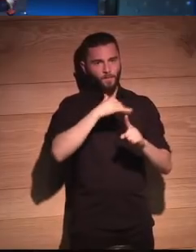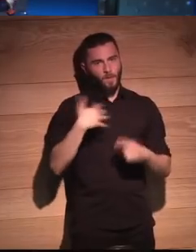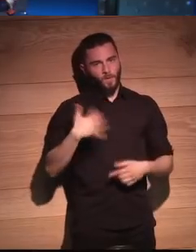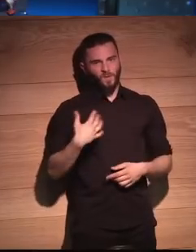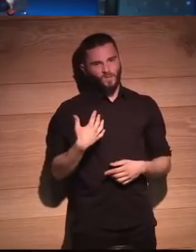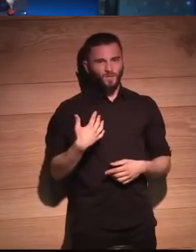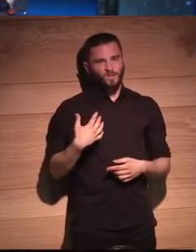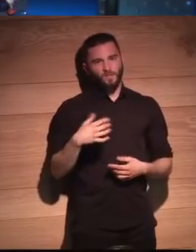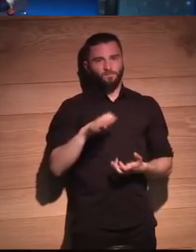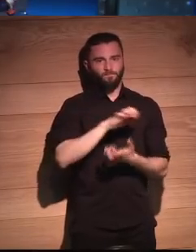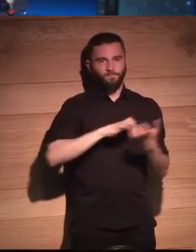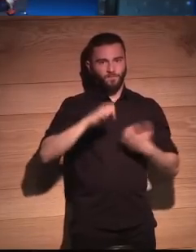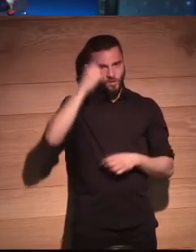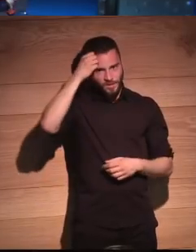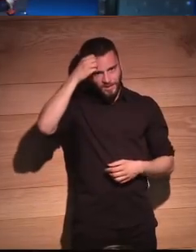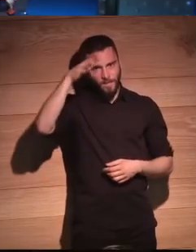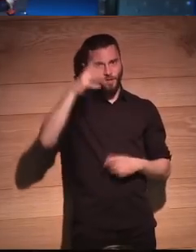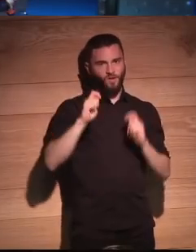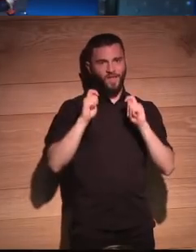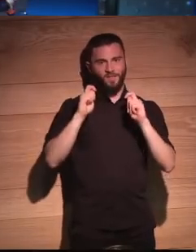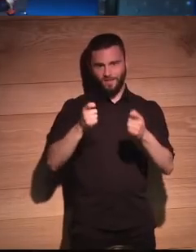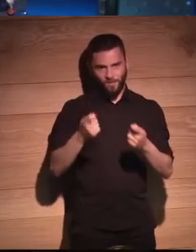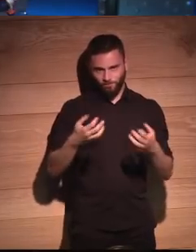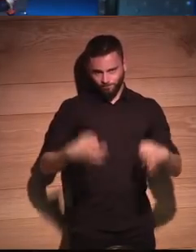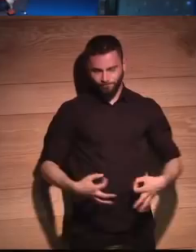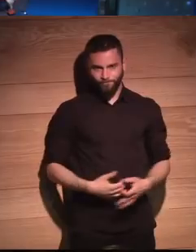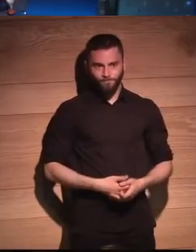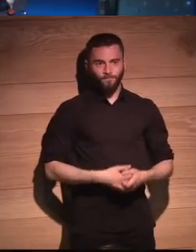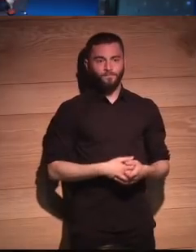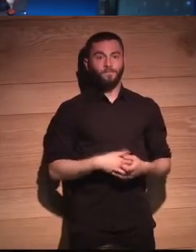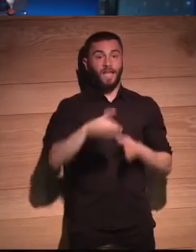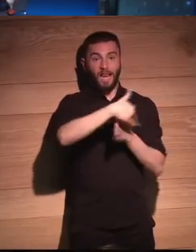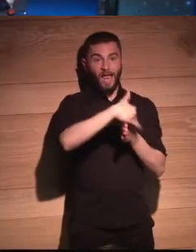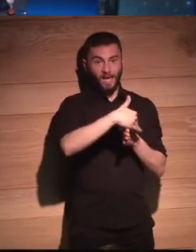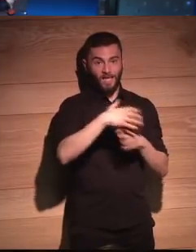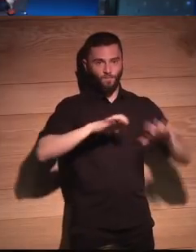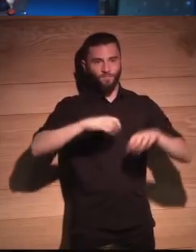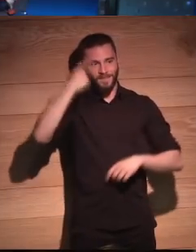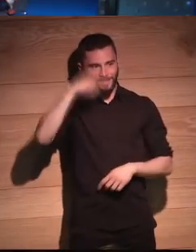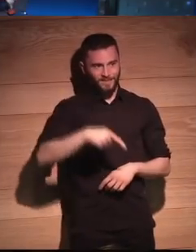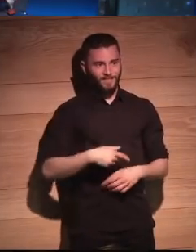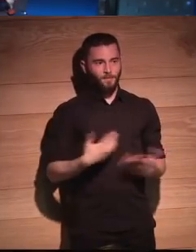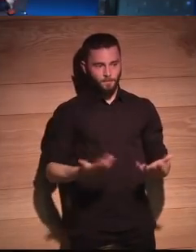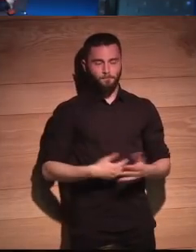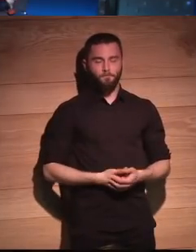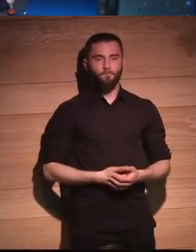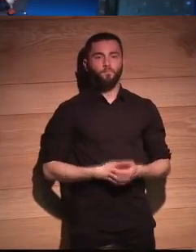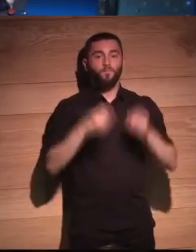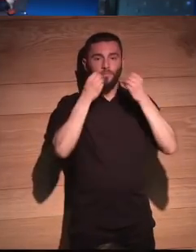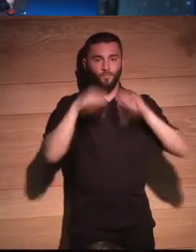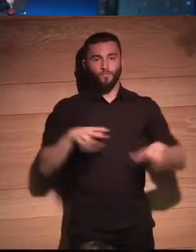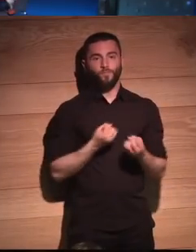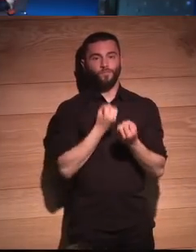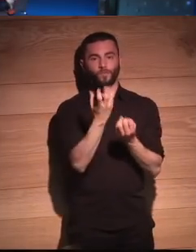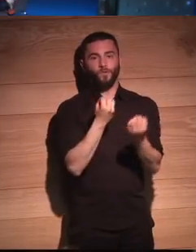mucha sabiduría práctica, ¿no? Efectivamente. Ese saber moverse en la calle. Cuenta la historia que